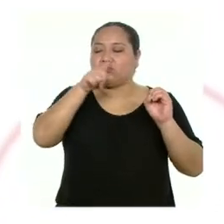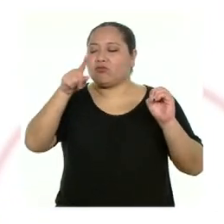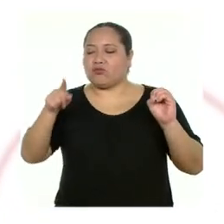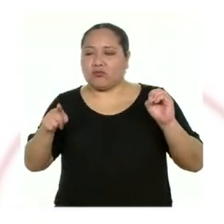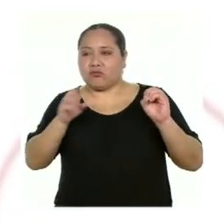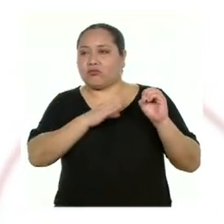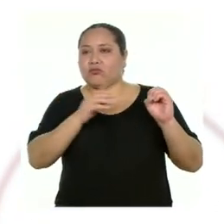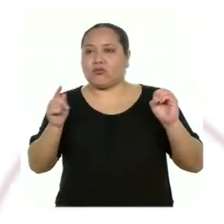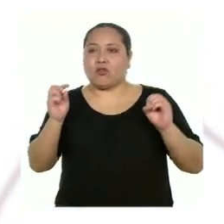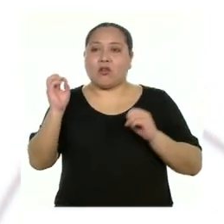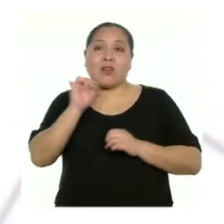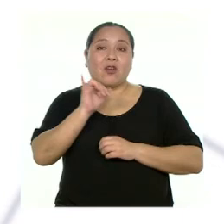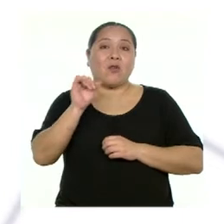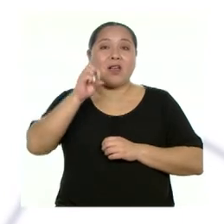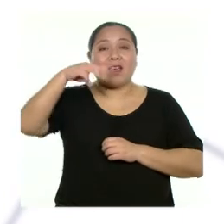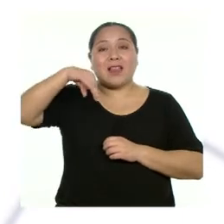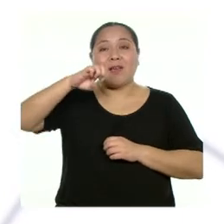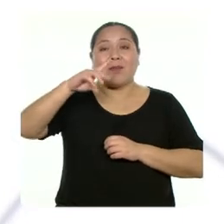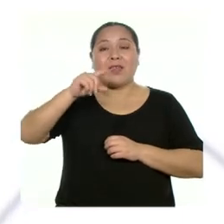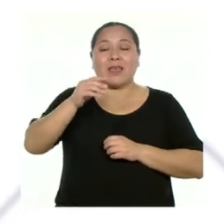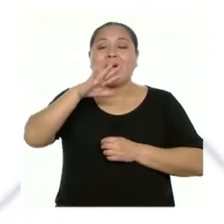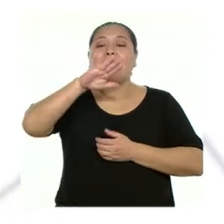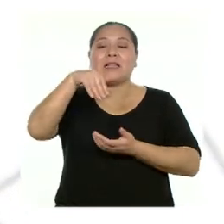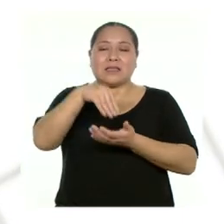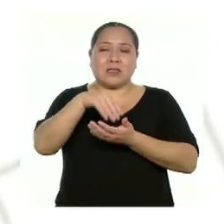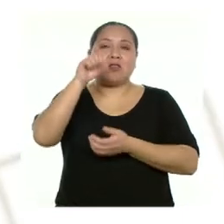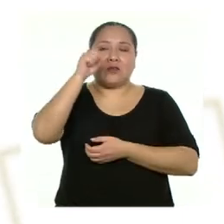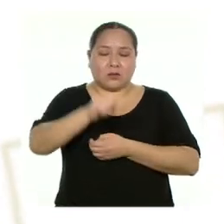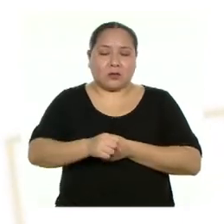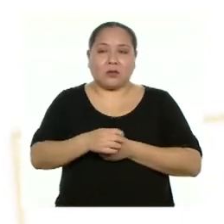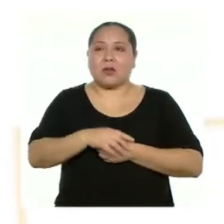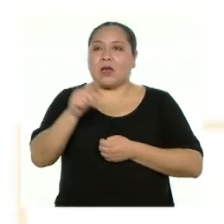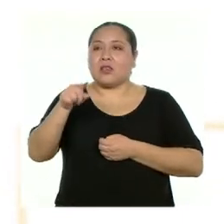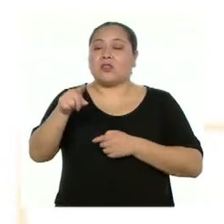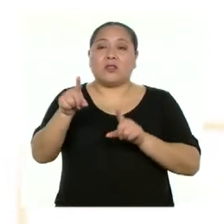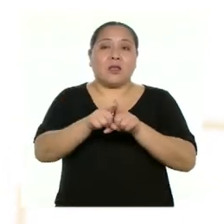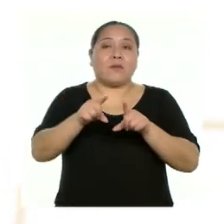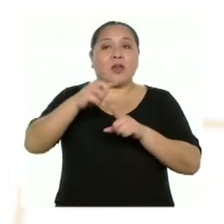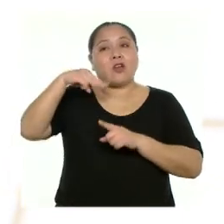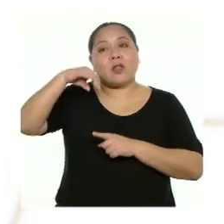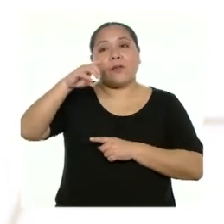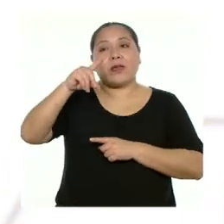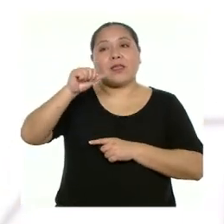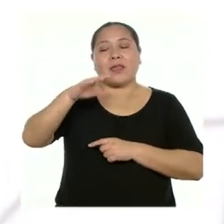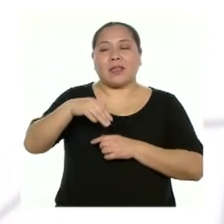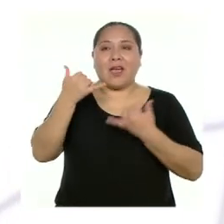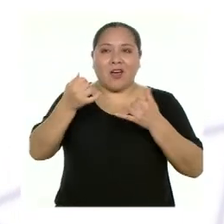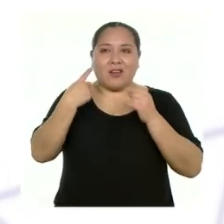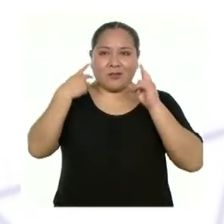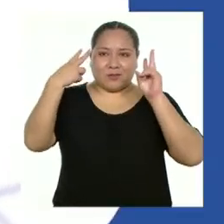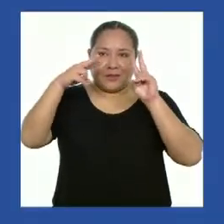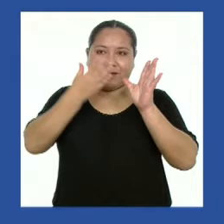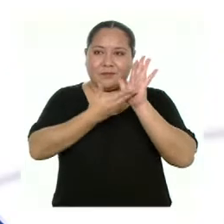que sí tiende a estar en el centro. Eso también ocurre con la mediana. Y eso lo veremos a